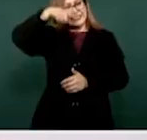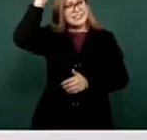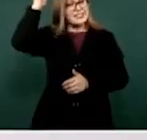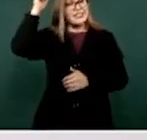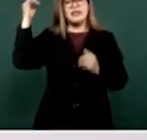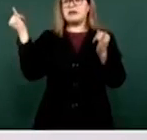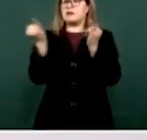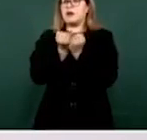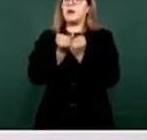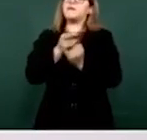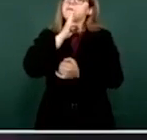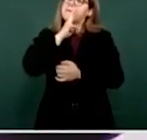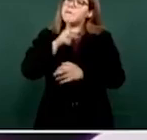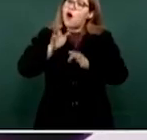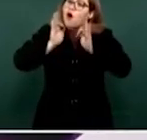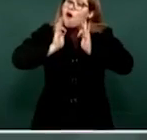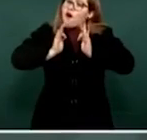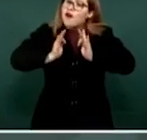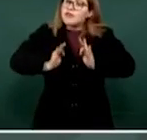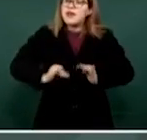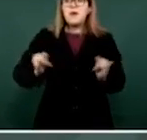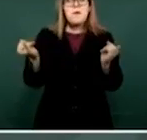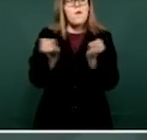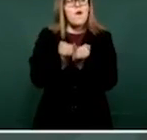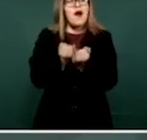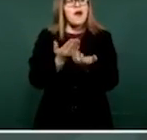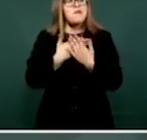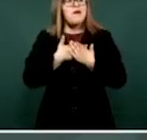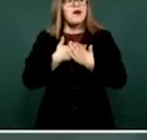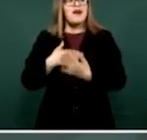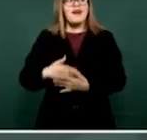Que se serenen, amor y paz.